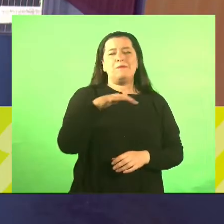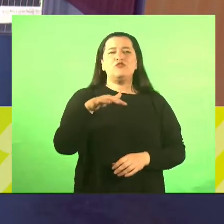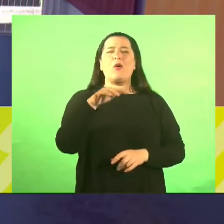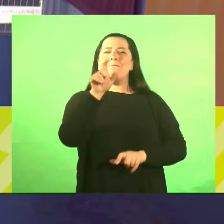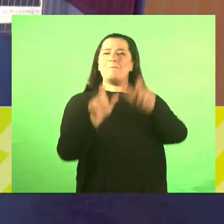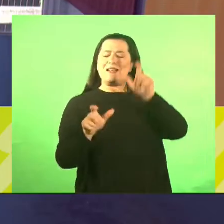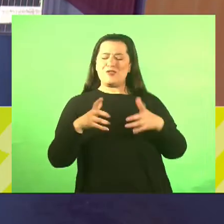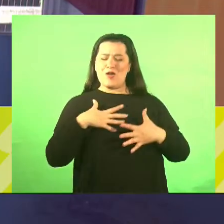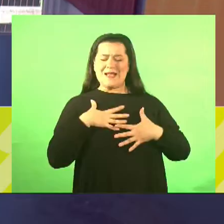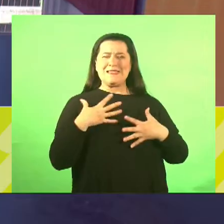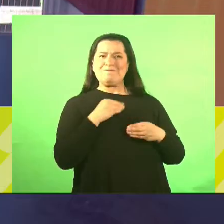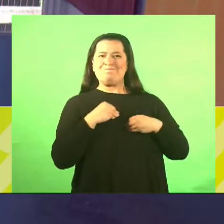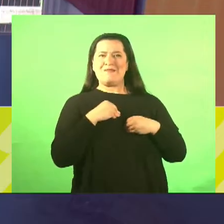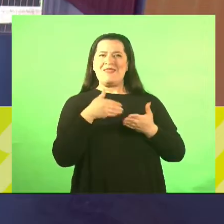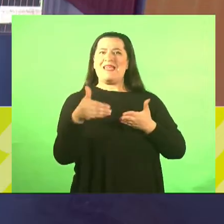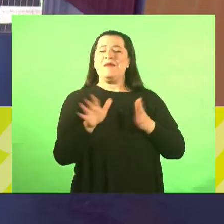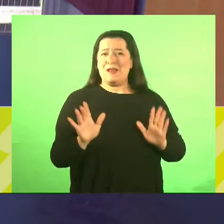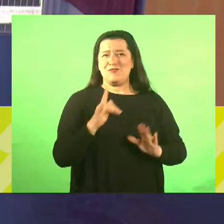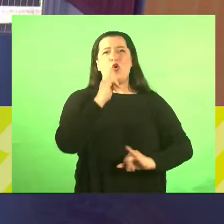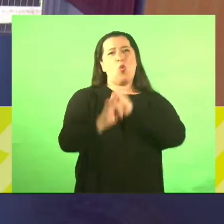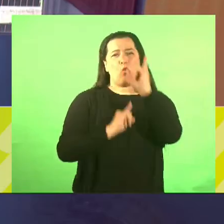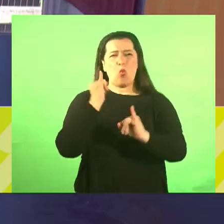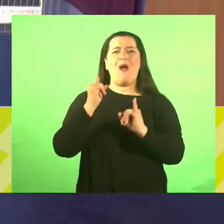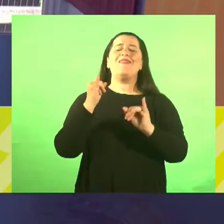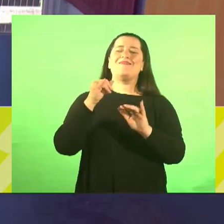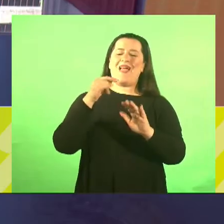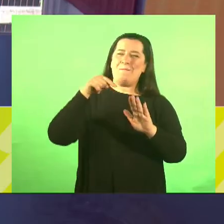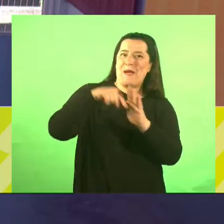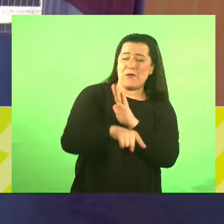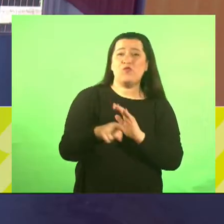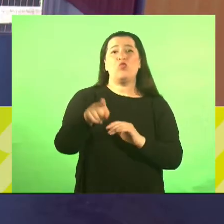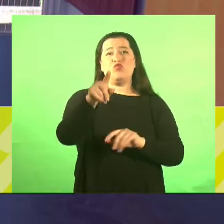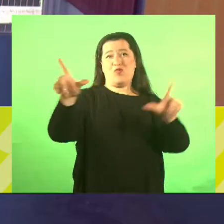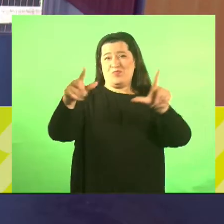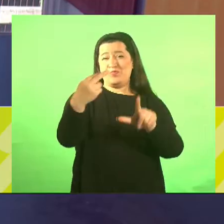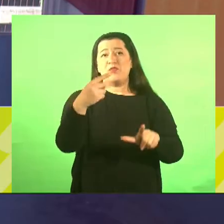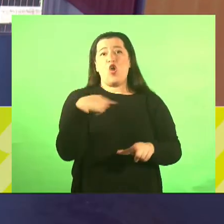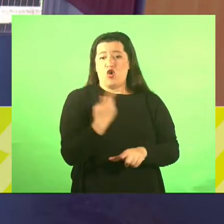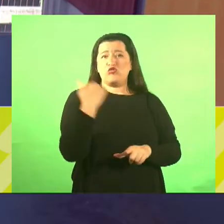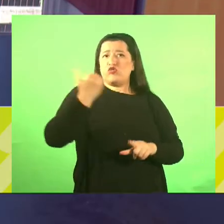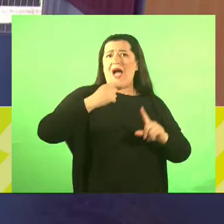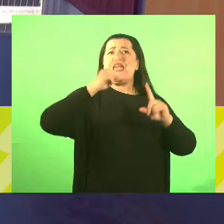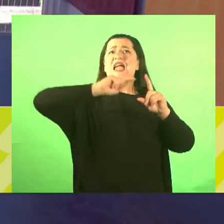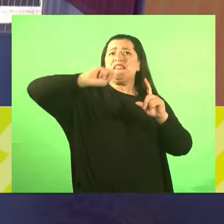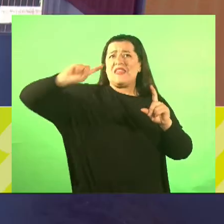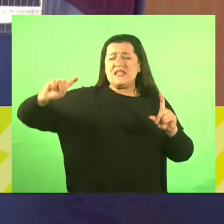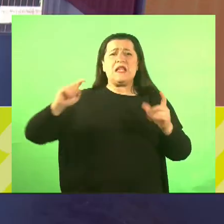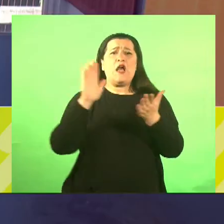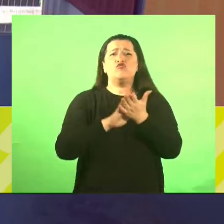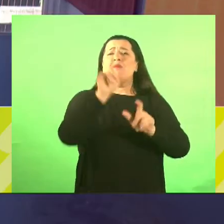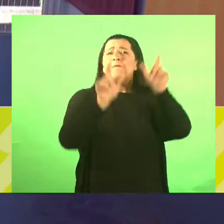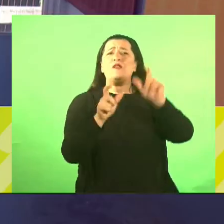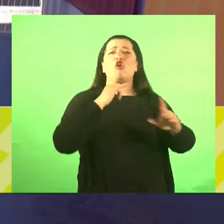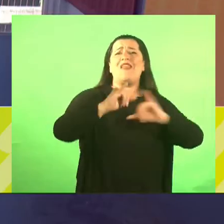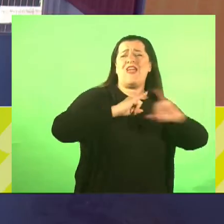percibe la discriminación. Para contarle un poquito más a quienes están del otro lado, nosotros tenemos datos más estadísticos respecto de la gente que denuncia y